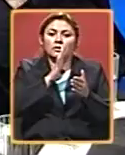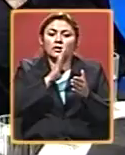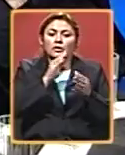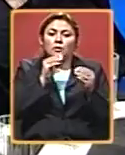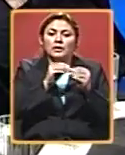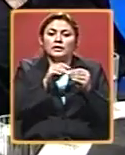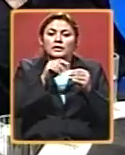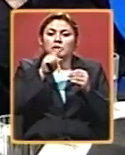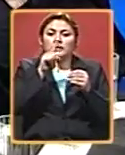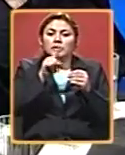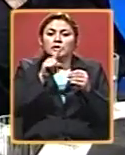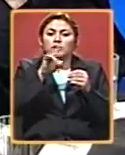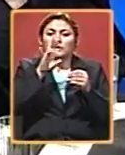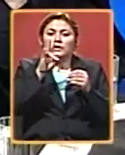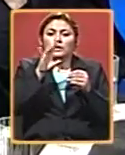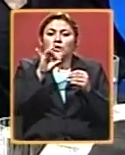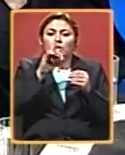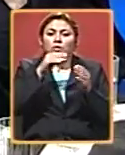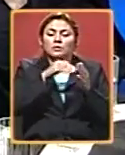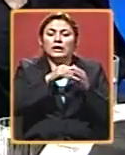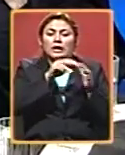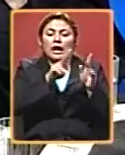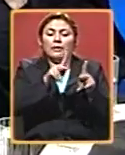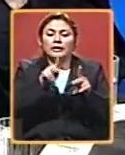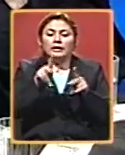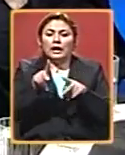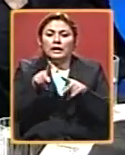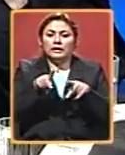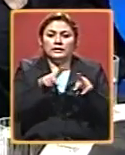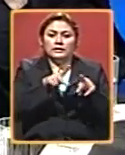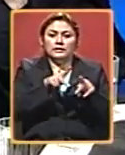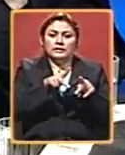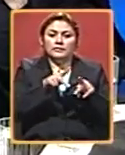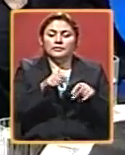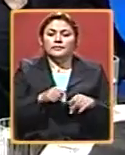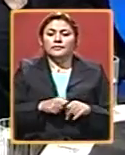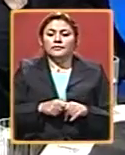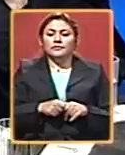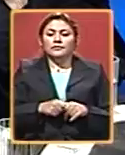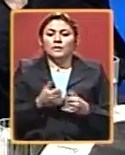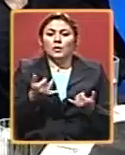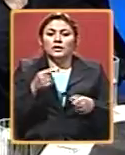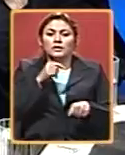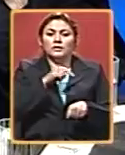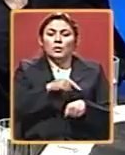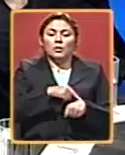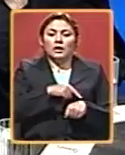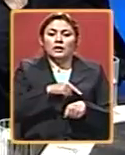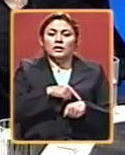de 178,000 habitantes. En ese momento,